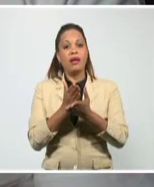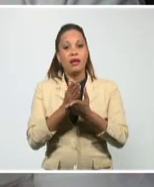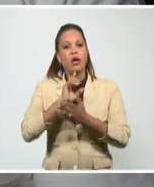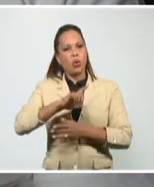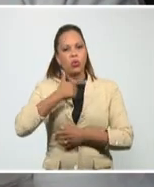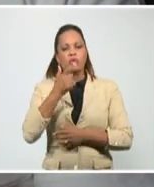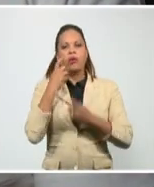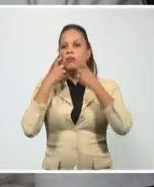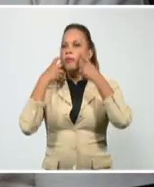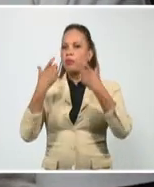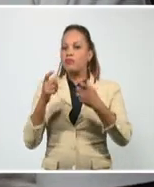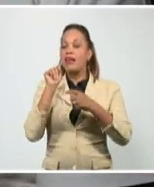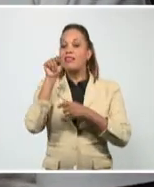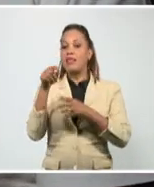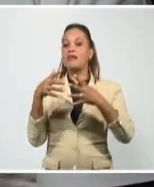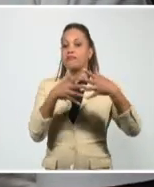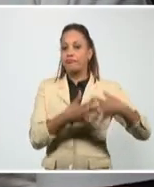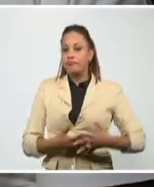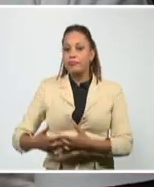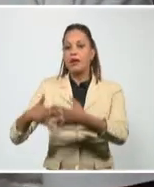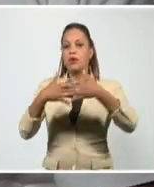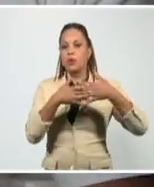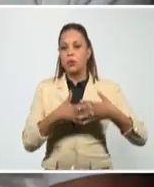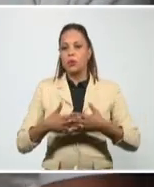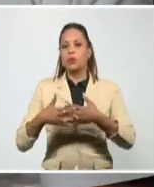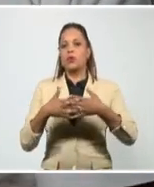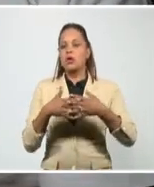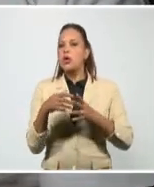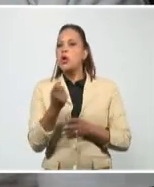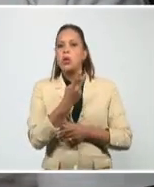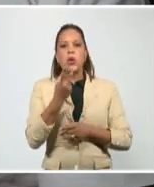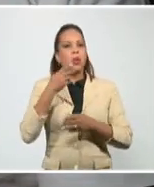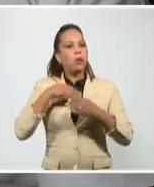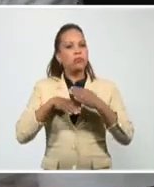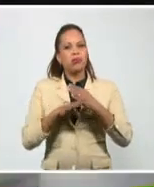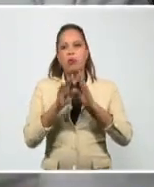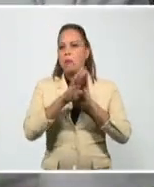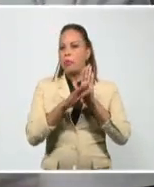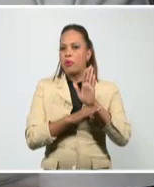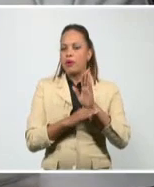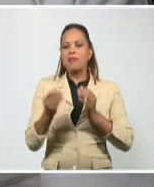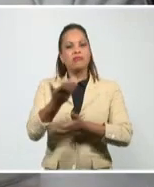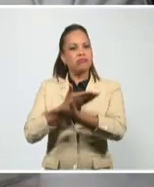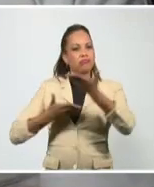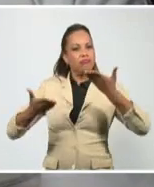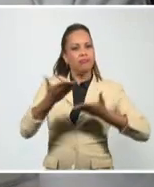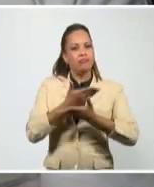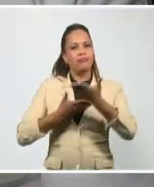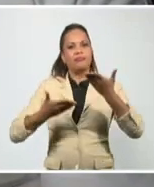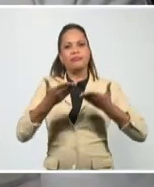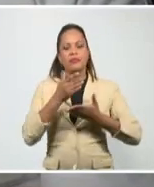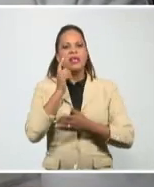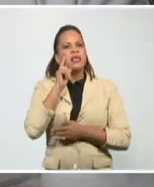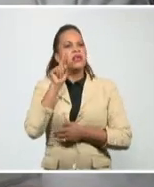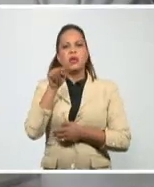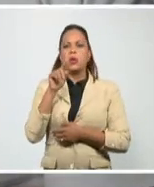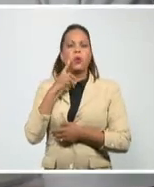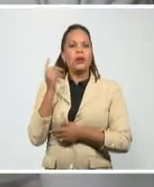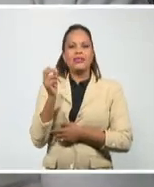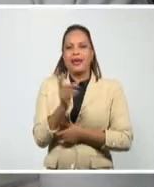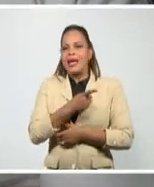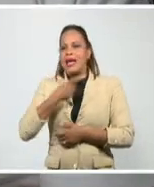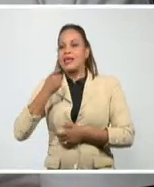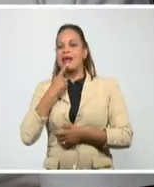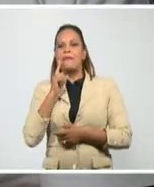muy importante en Chicago. Y los dos entramos en un programa de intercambio. Ellos se dieron cuenta rápidamente cuáles eran